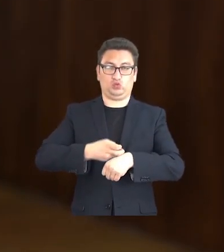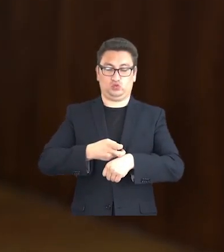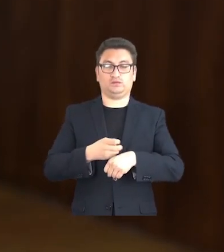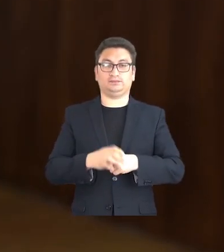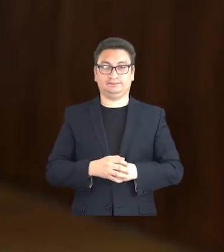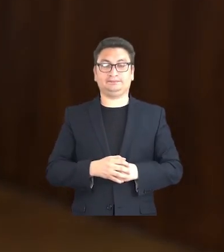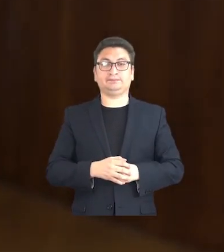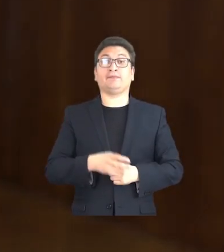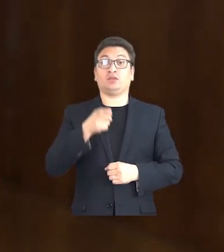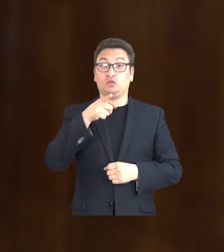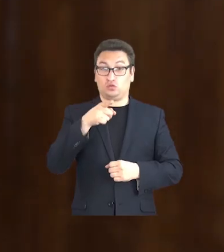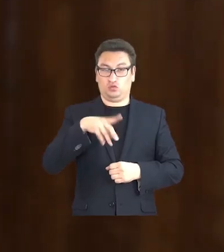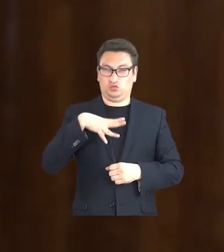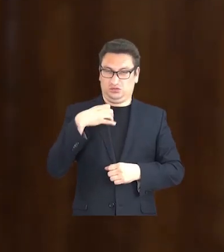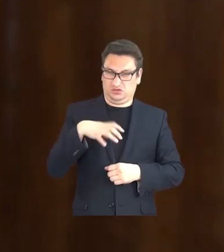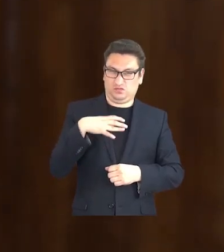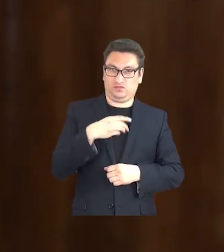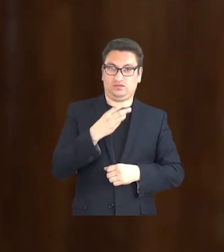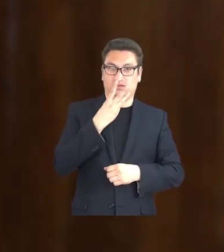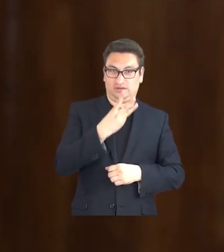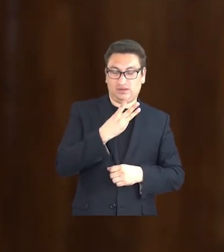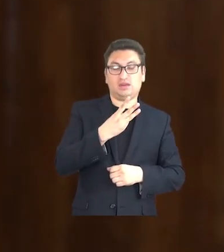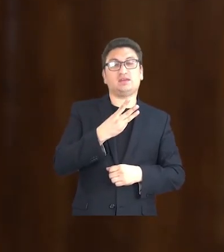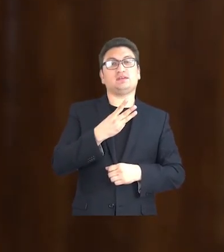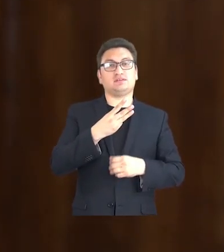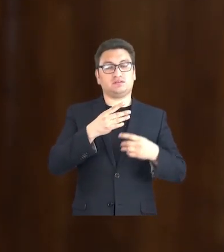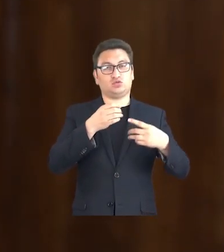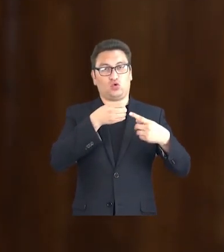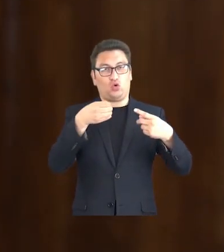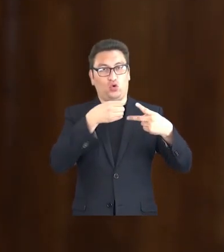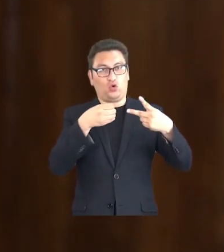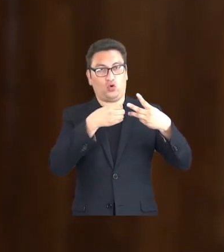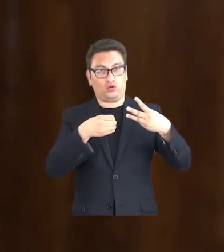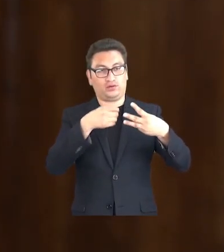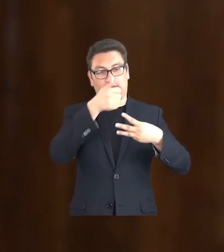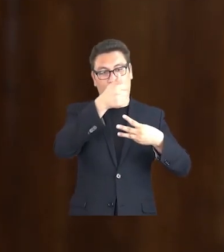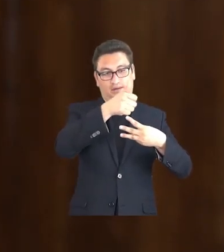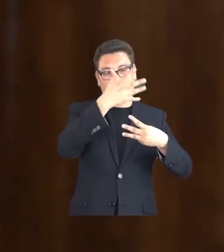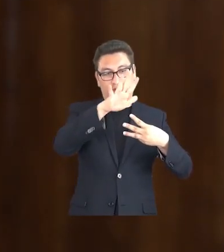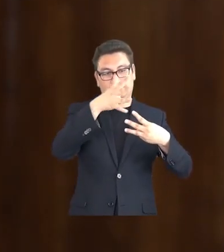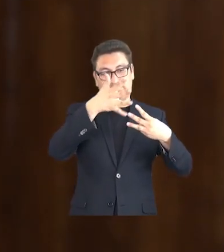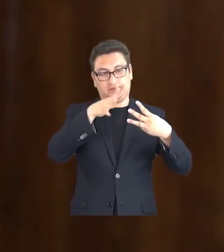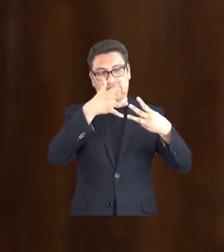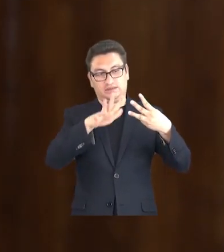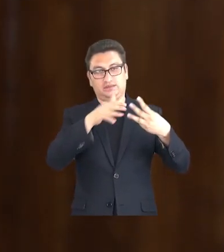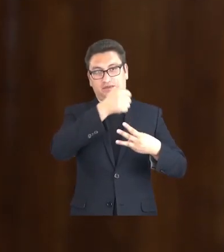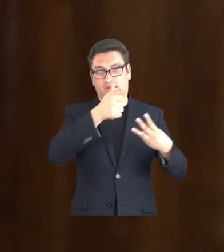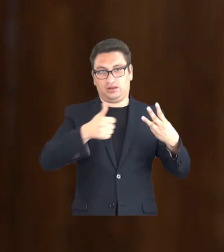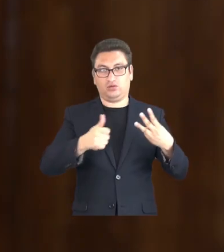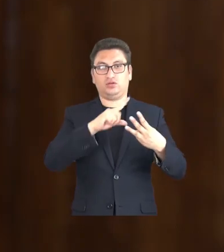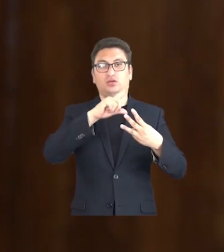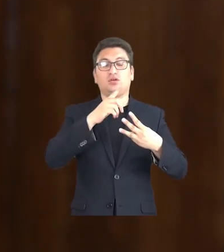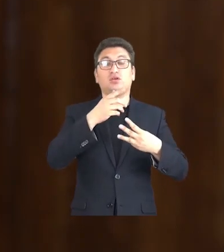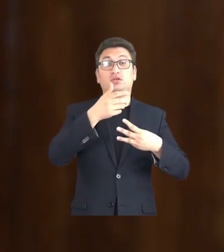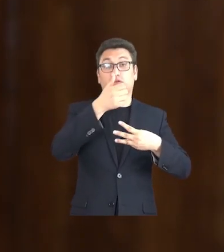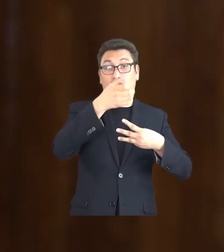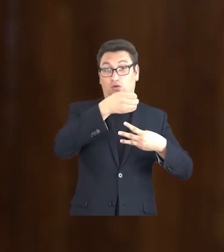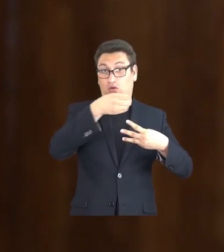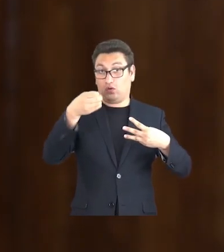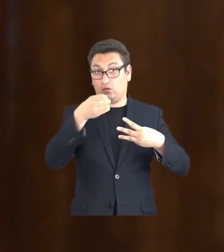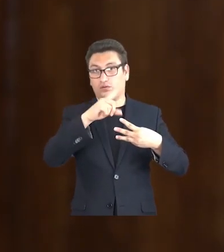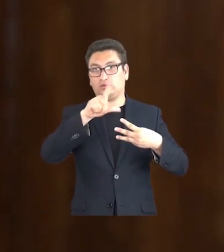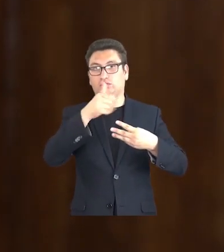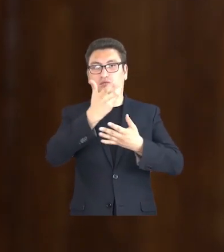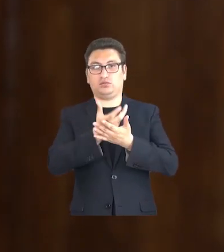hubieran trabajado duro. Intenta completar hasta 3 series de 10 repeticiones de cada ejercicio, tomando un breve